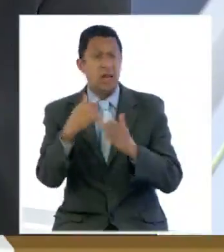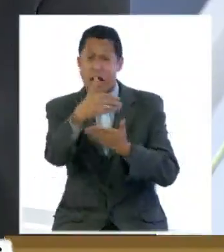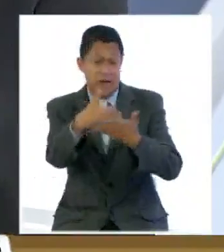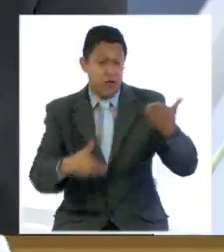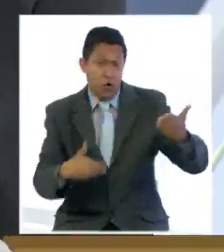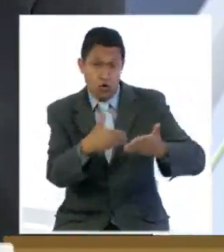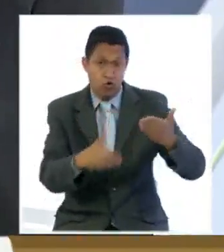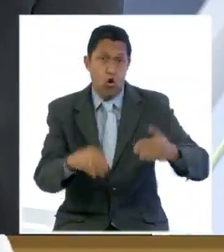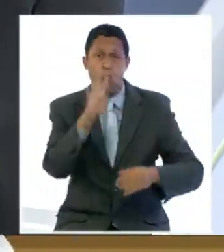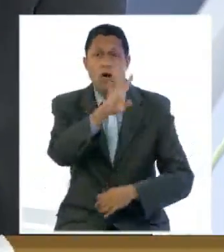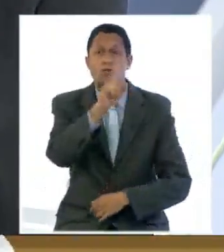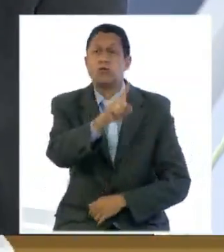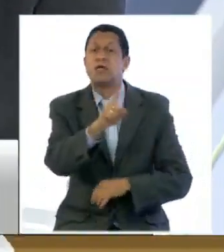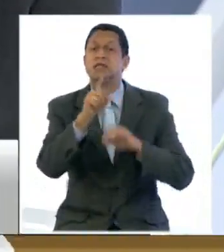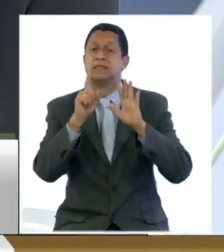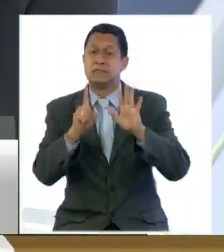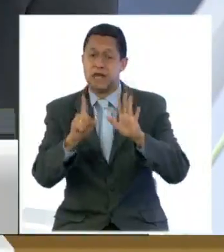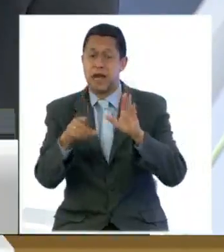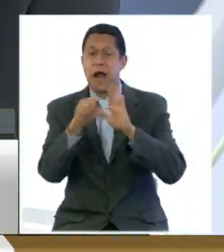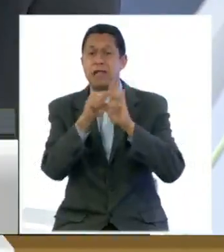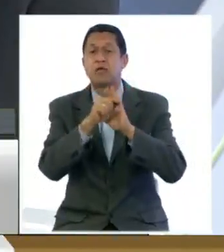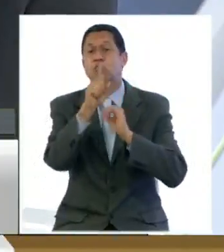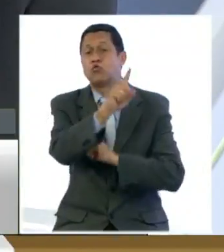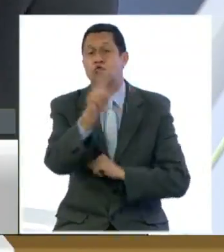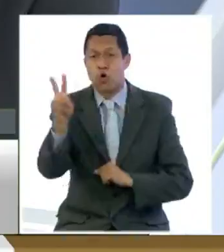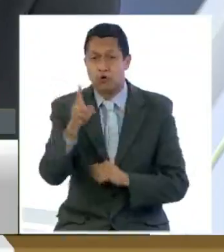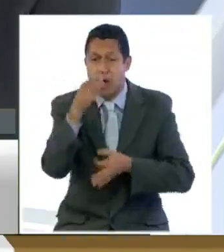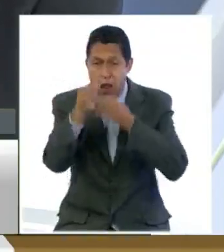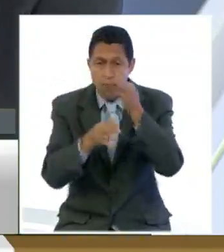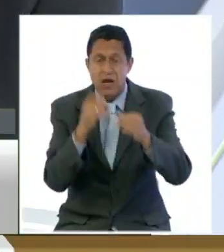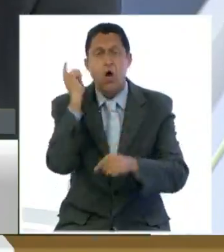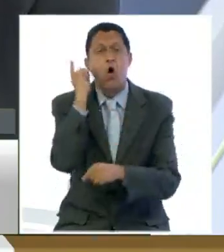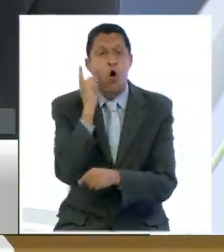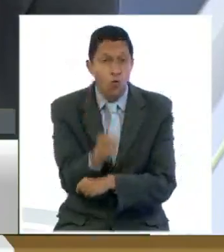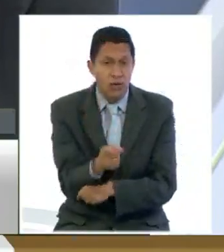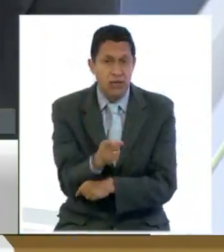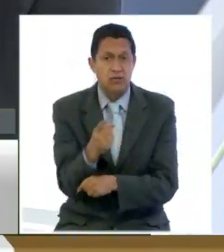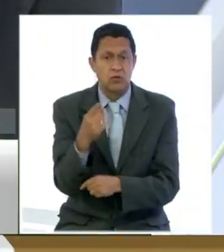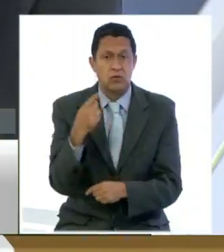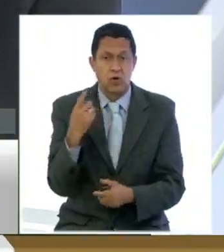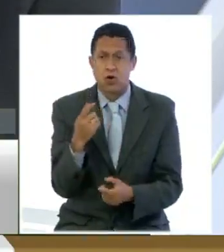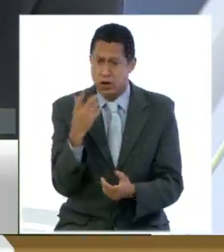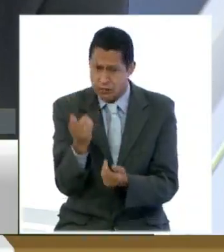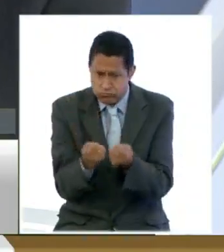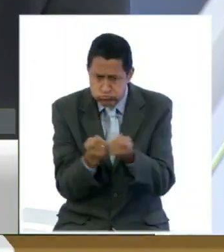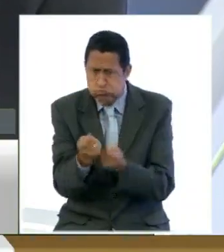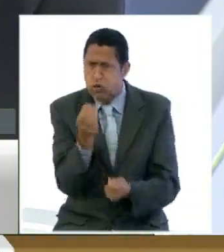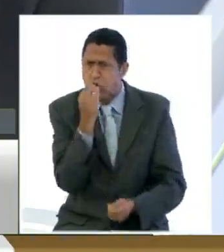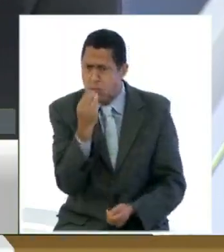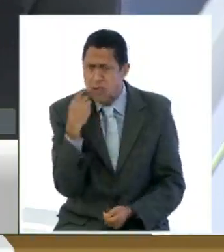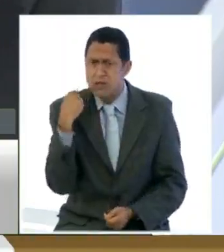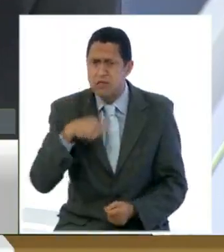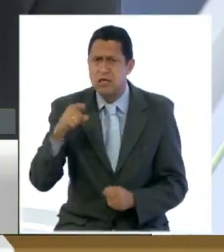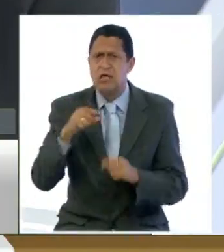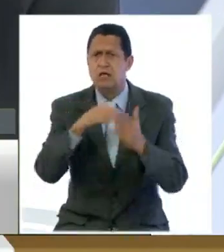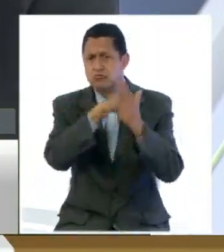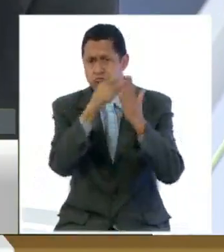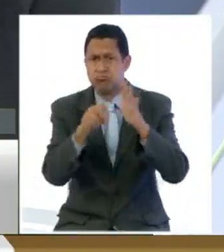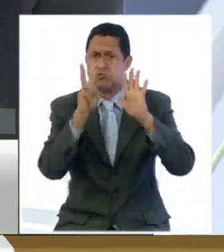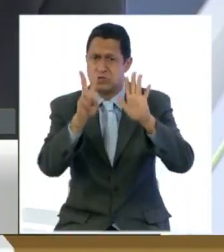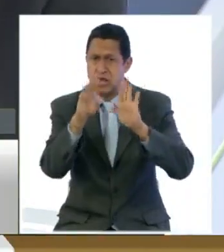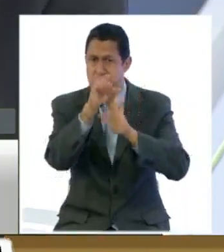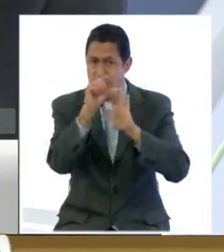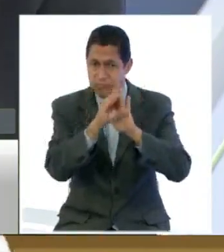resolución 416 y en su artículo 12 implica que la obligatoriedad de que los manipuladores de alimentos pasen por estos